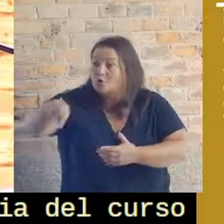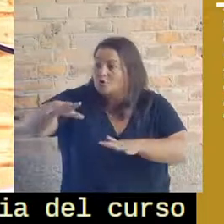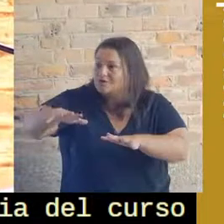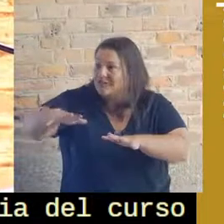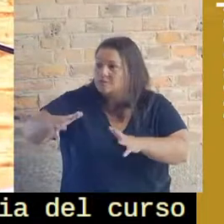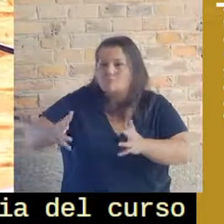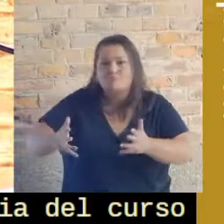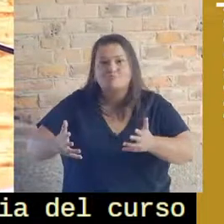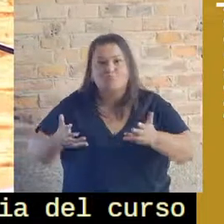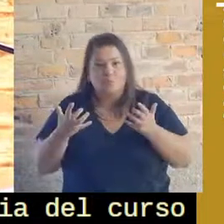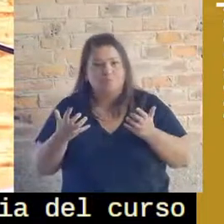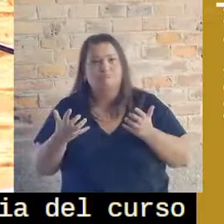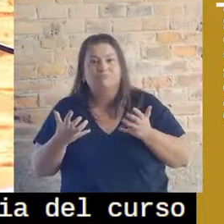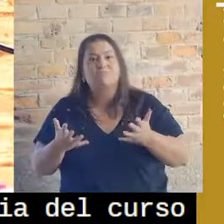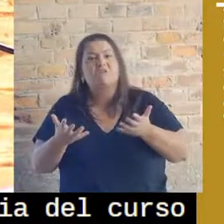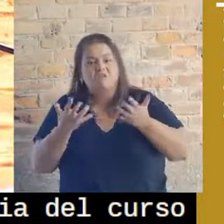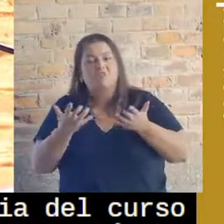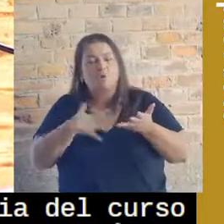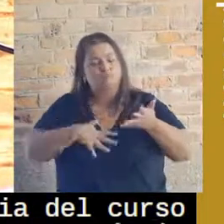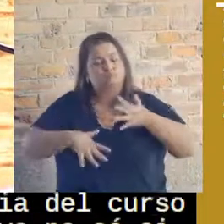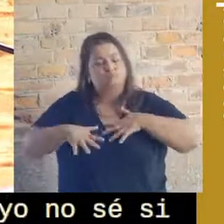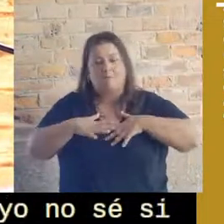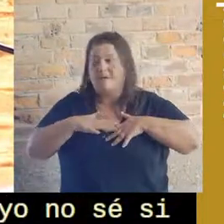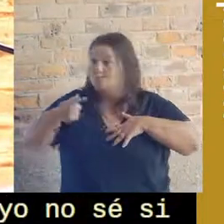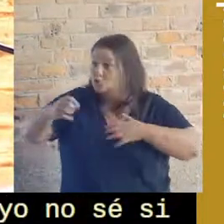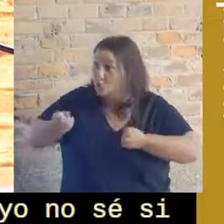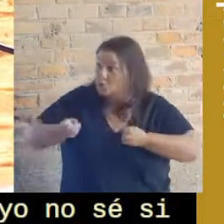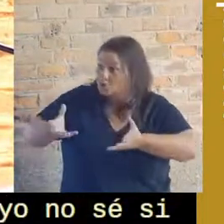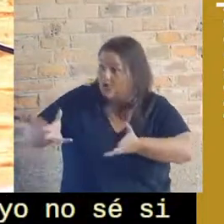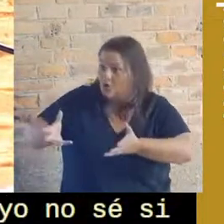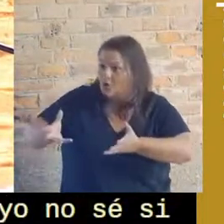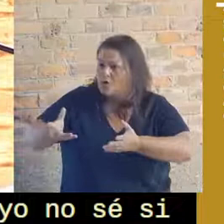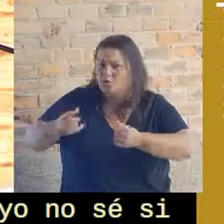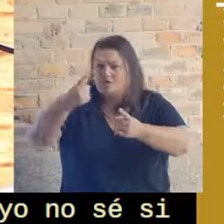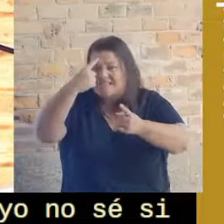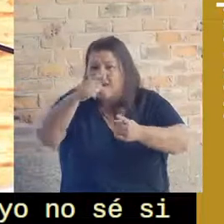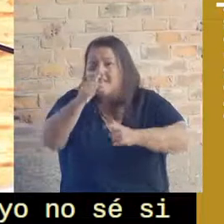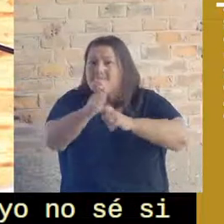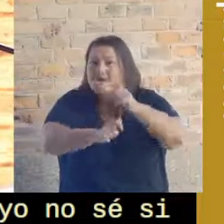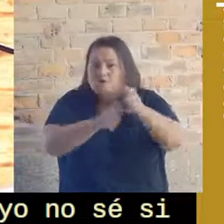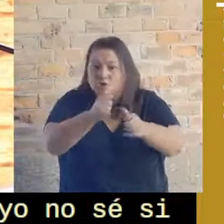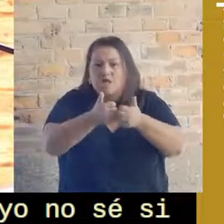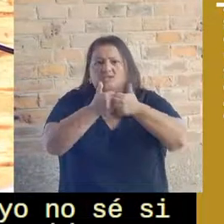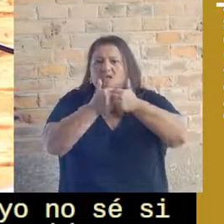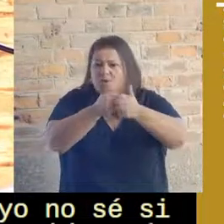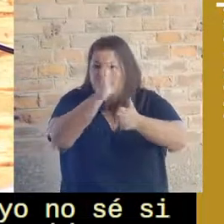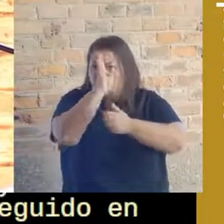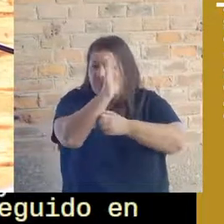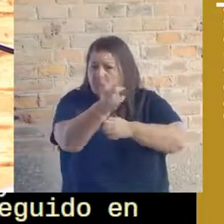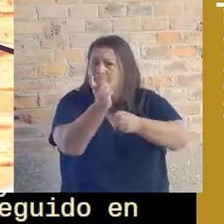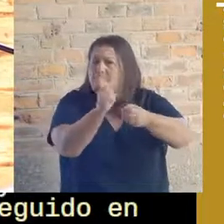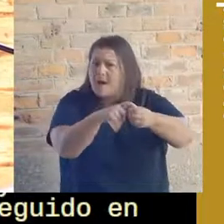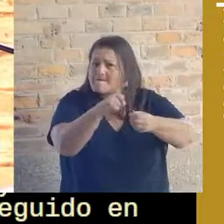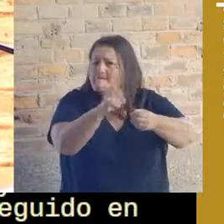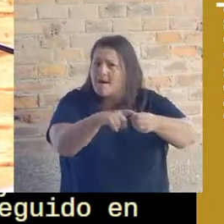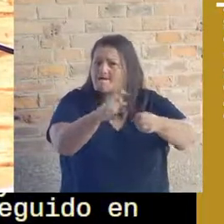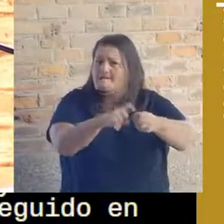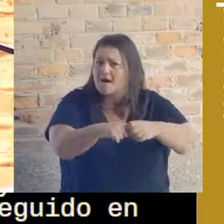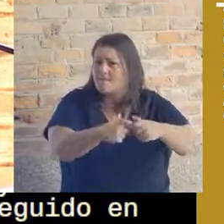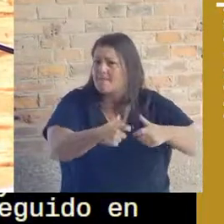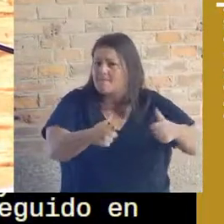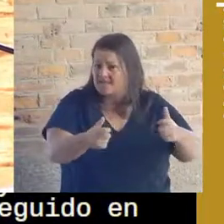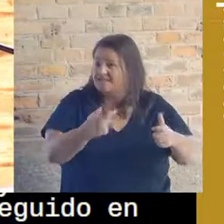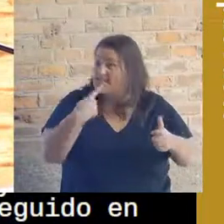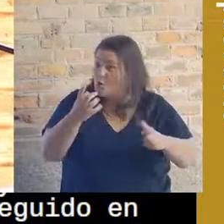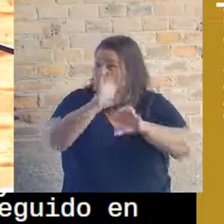aquí Pero es que yo no sé si han comentado la cantidad de personas que lo han seguido en directo os